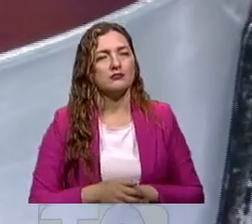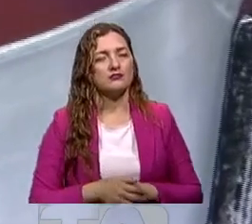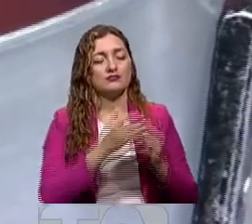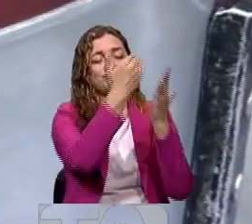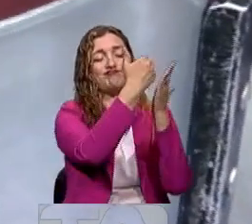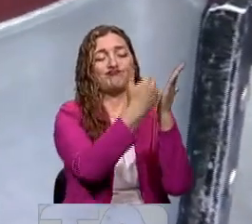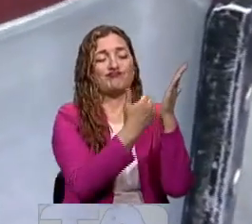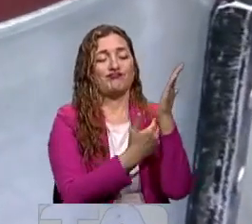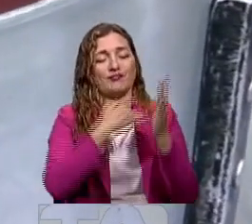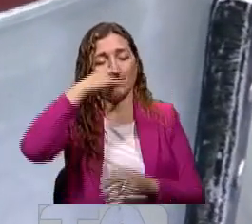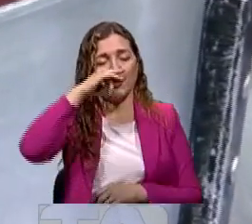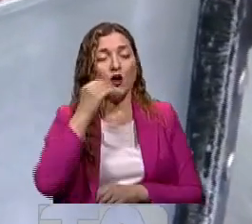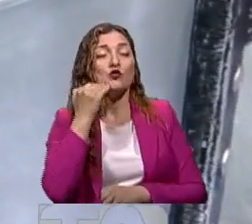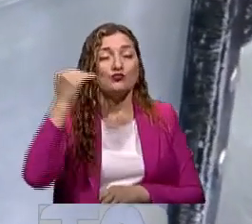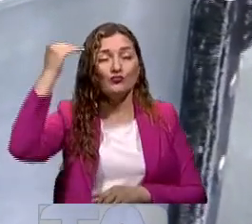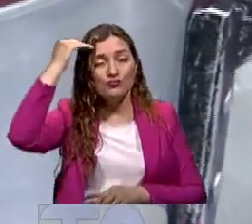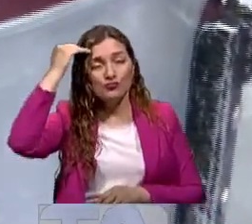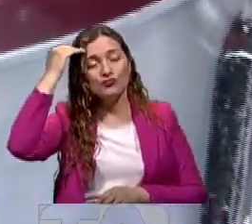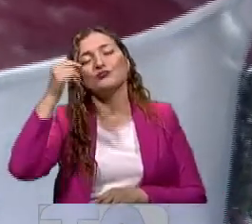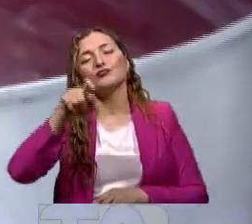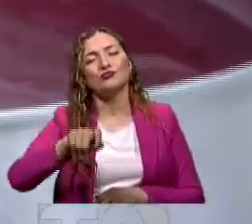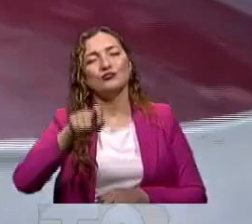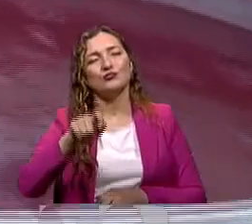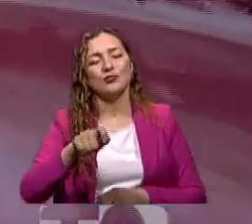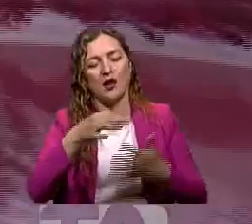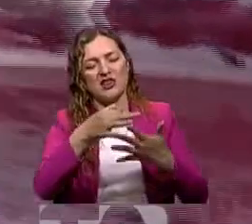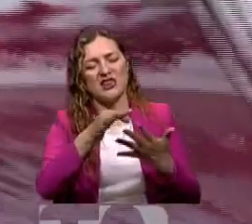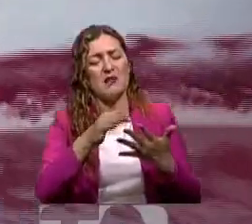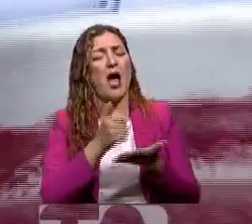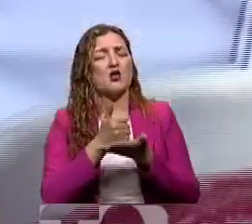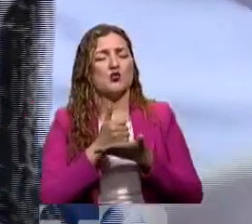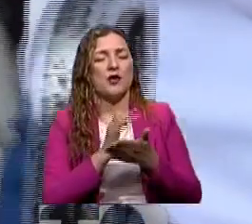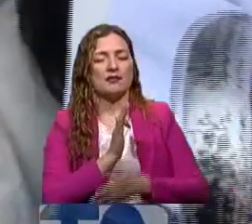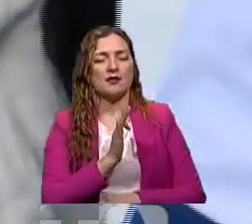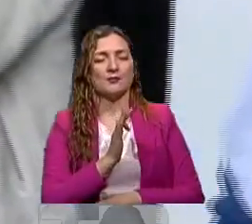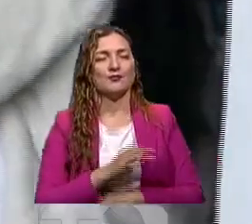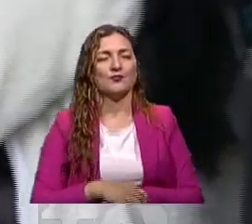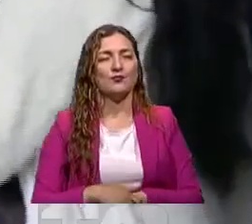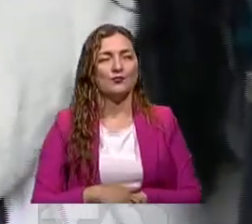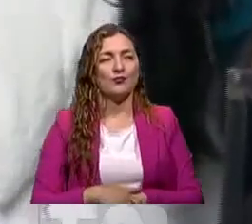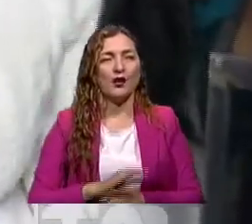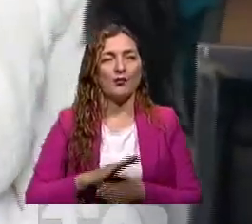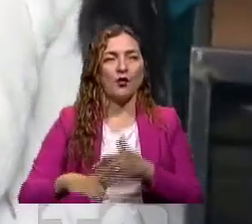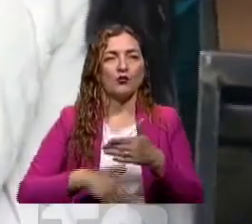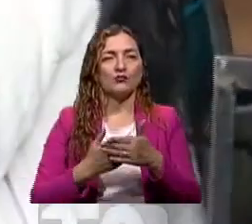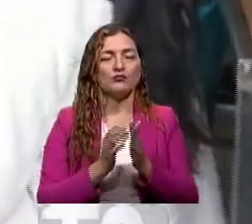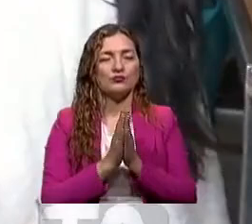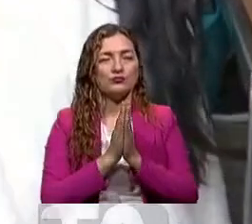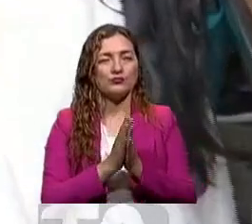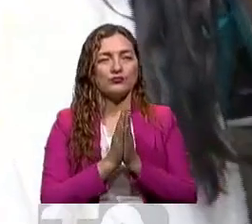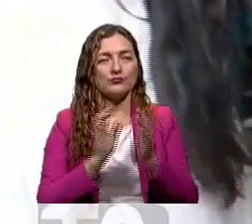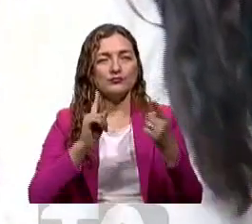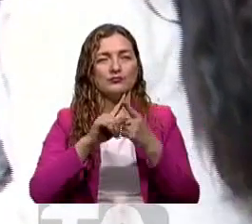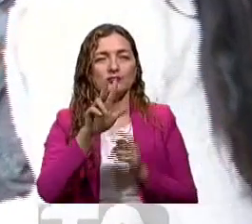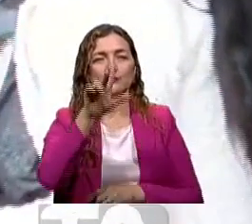lista de niños, adultos mayores que necesitan este tipo de ayudas técnicas. Les hacemos la cordial invitación y estaremos hasta